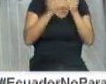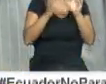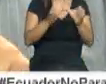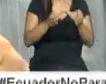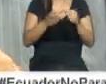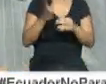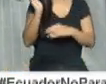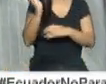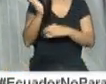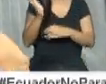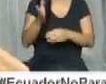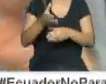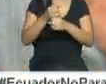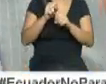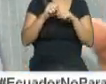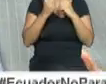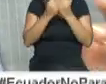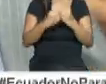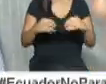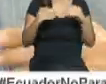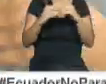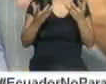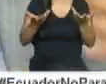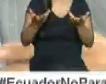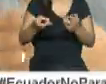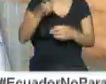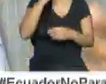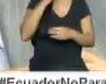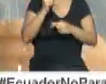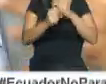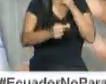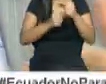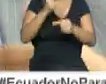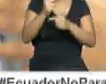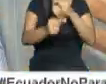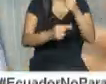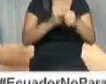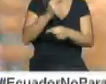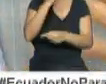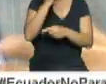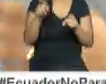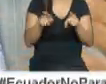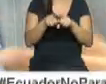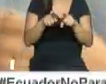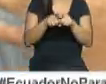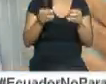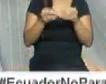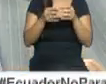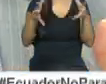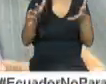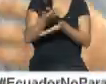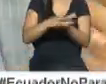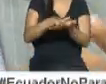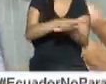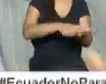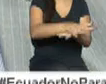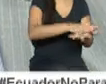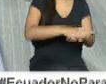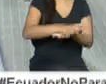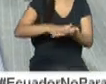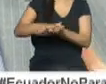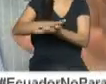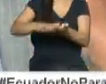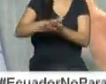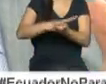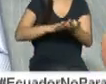doctrina, seguridad social, etc. Entonces yo creo que se fue de manera, se ha ido de manera muy desordenada. Disculpa que insista en este